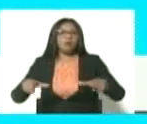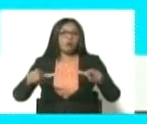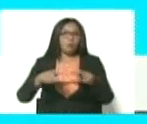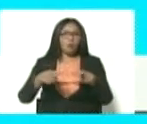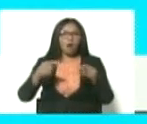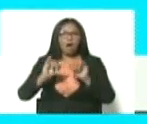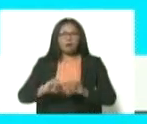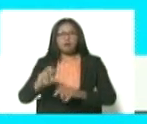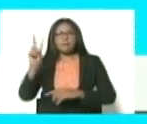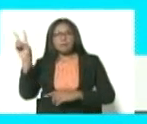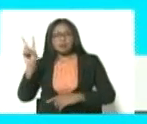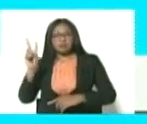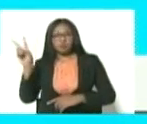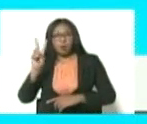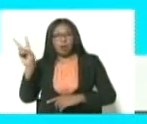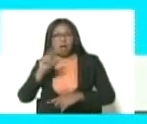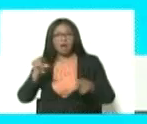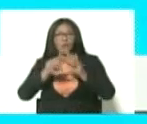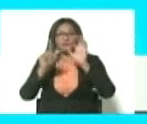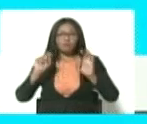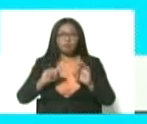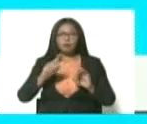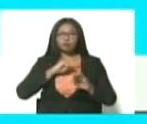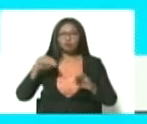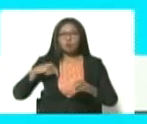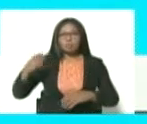En Venezuela tenemos un método, como ustedes saben,